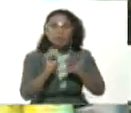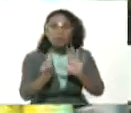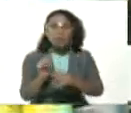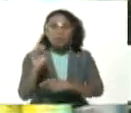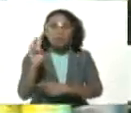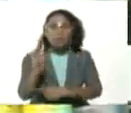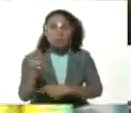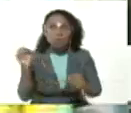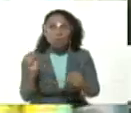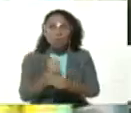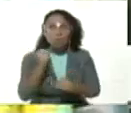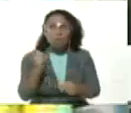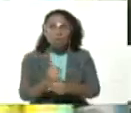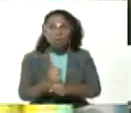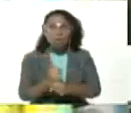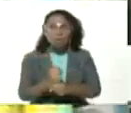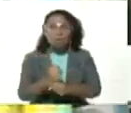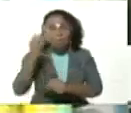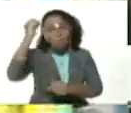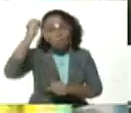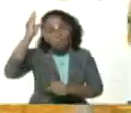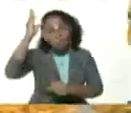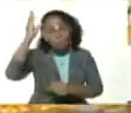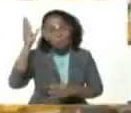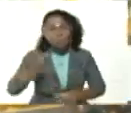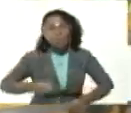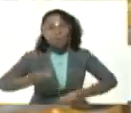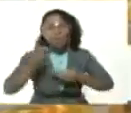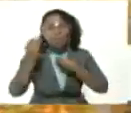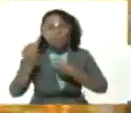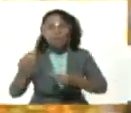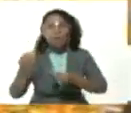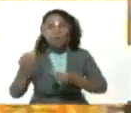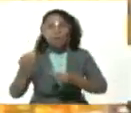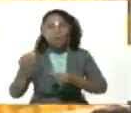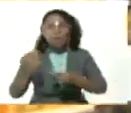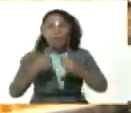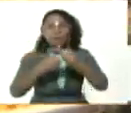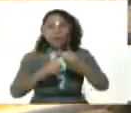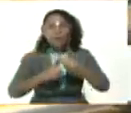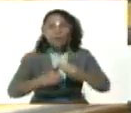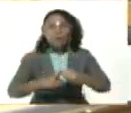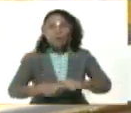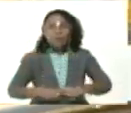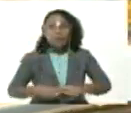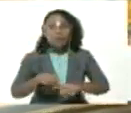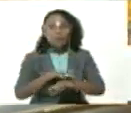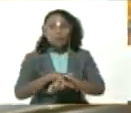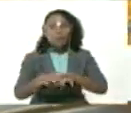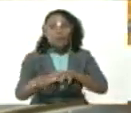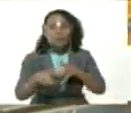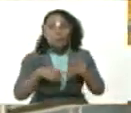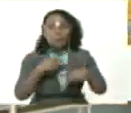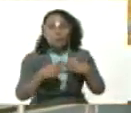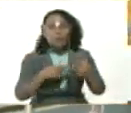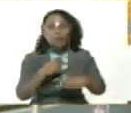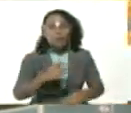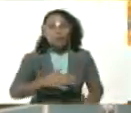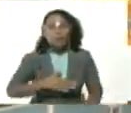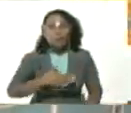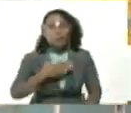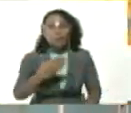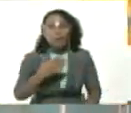562 trabajadores capaces de garantizar la mayor suma de producción posible